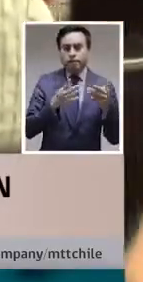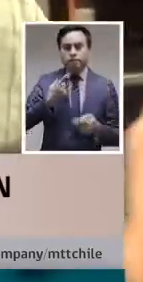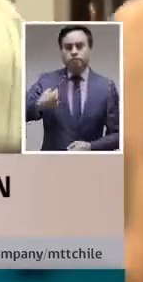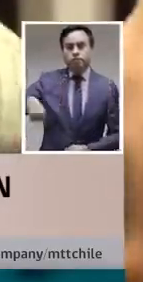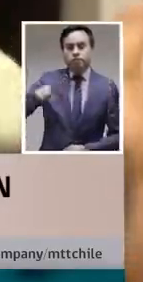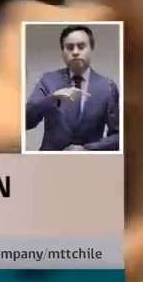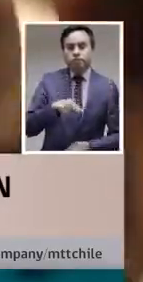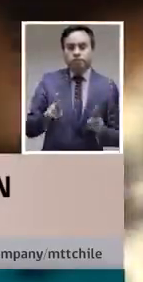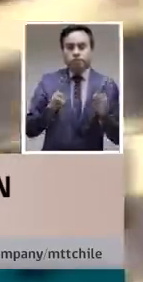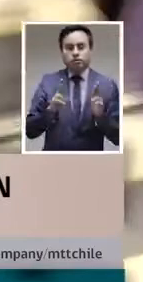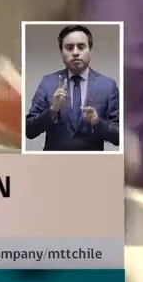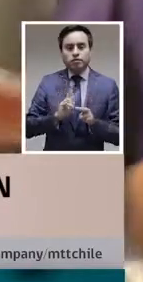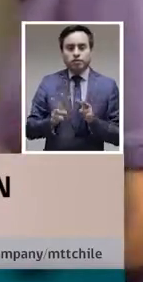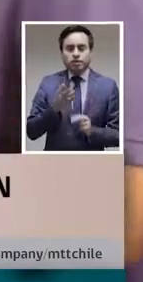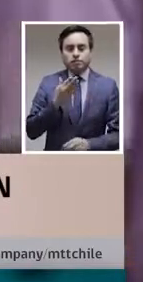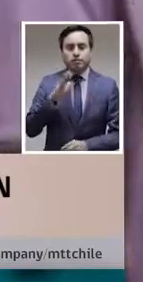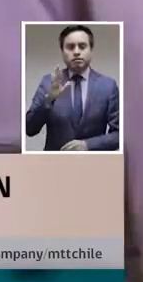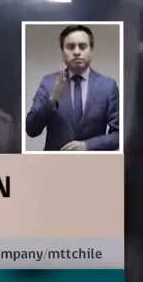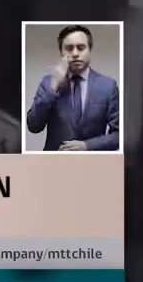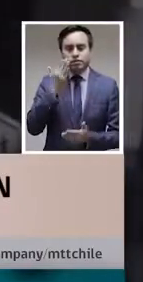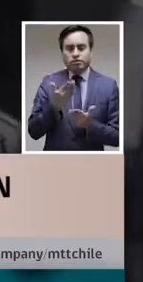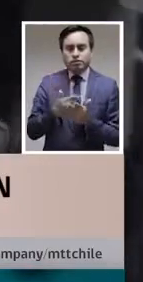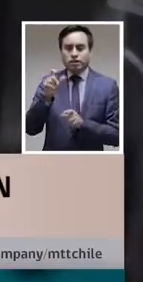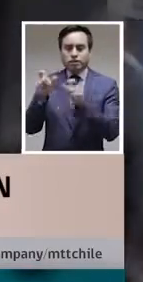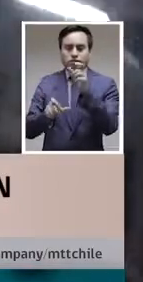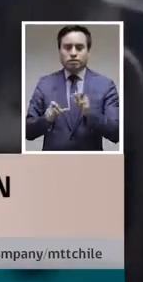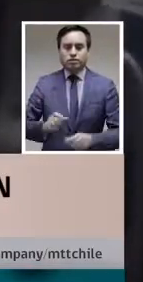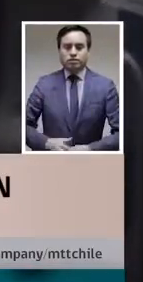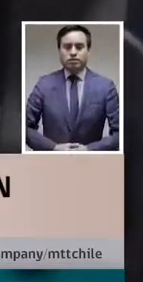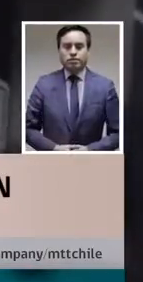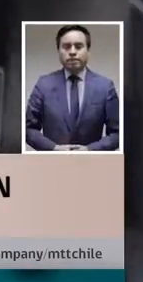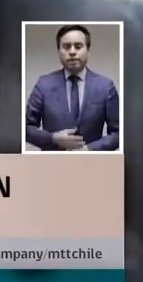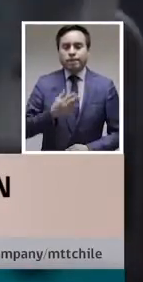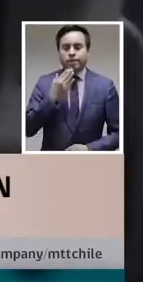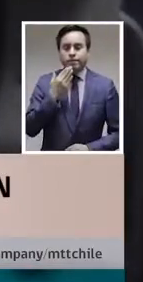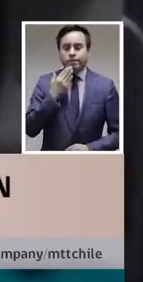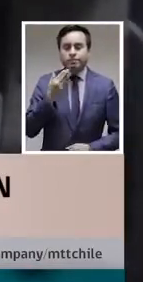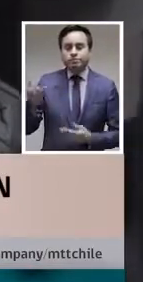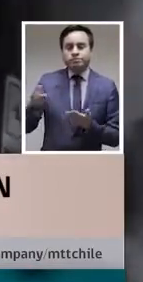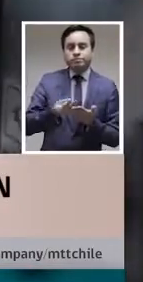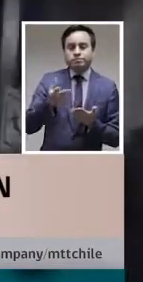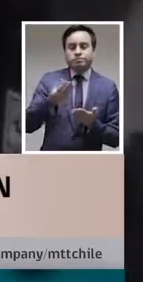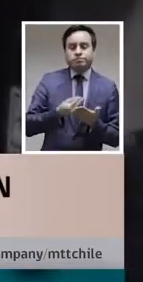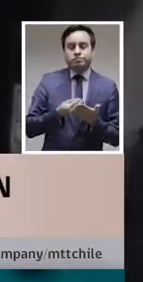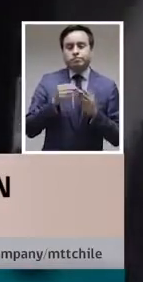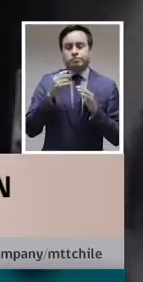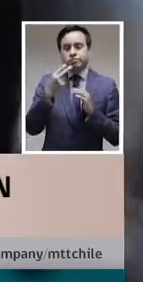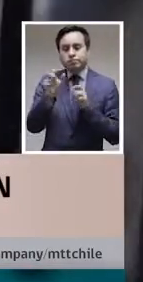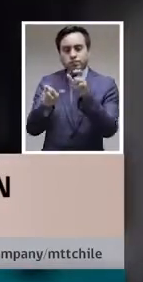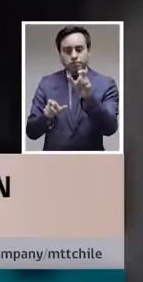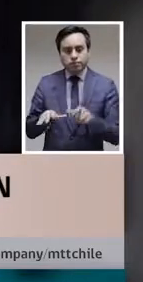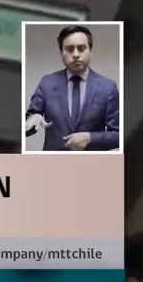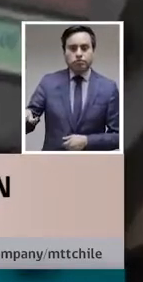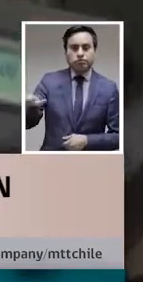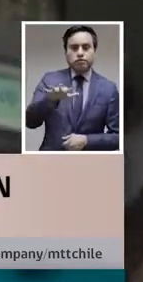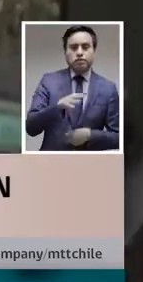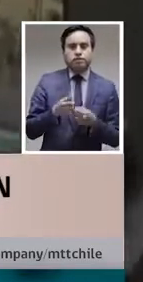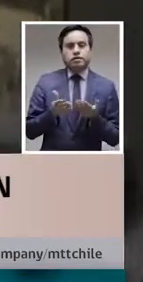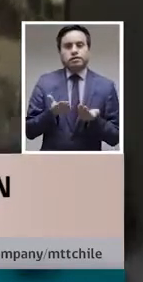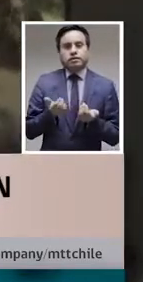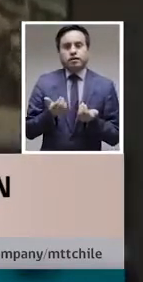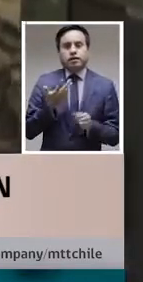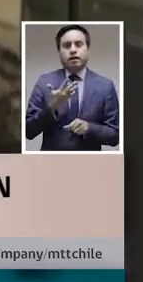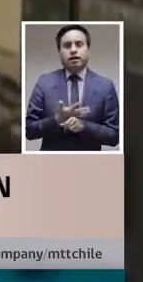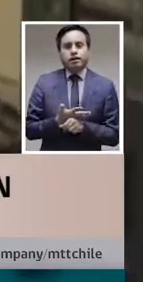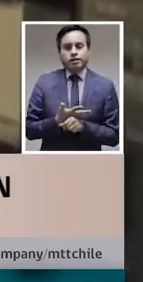nosotros esperamos que sean las más beneficiosas para las personas y que hemos recogido de esas mismas personas la necesidad de